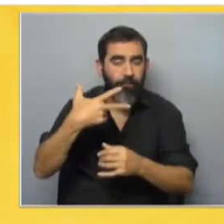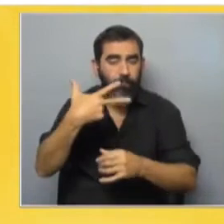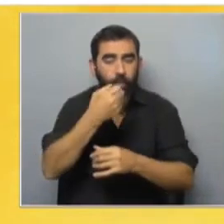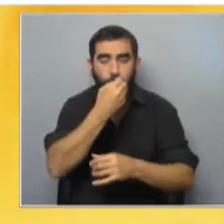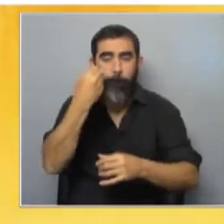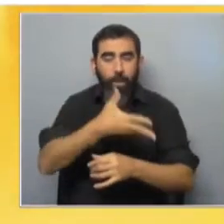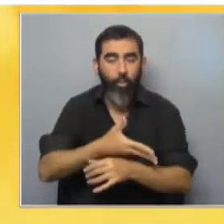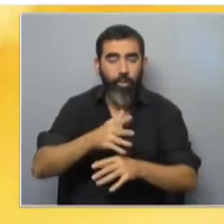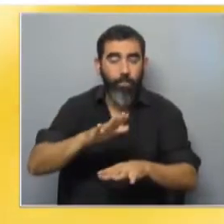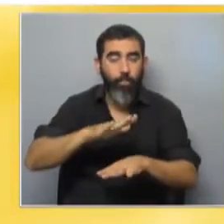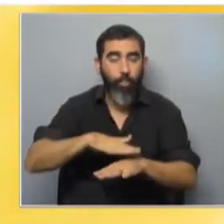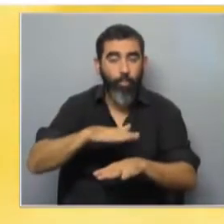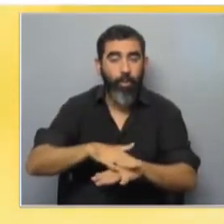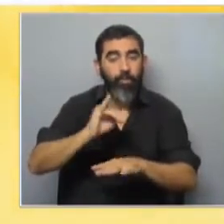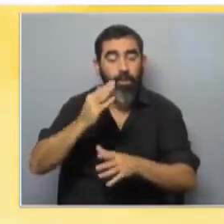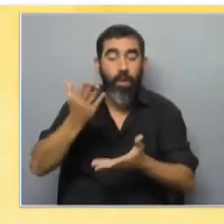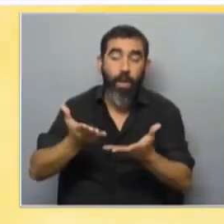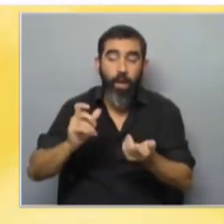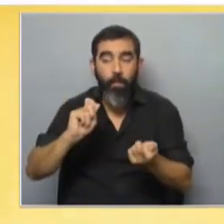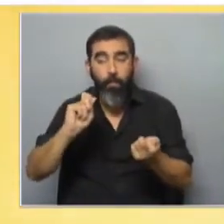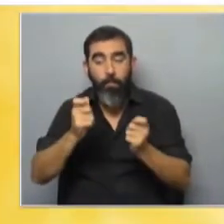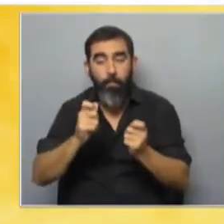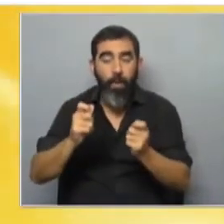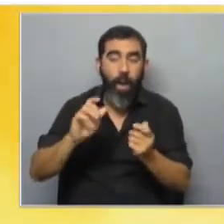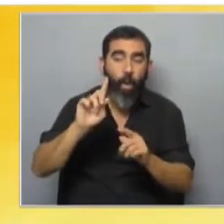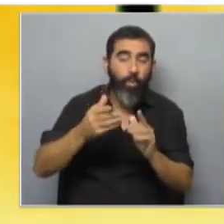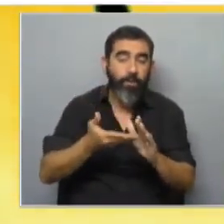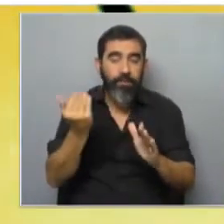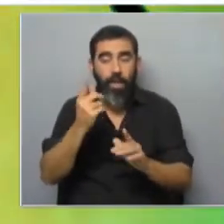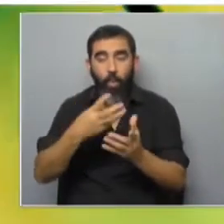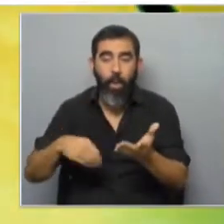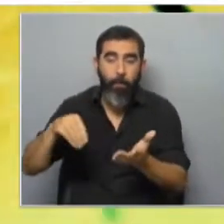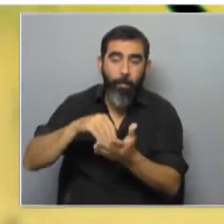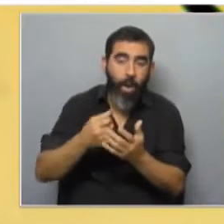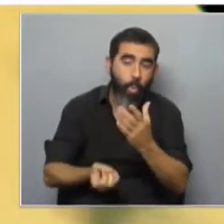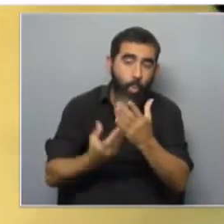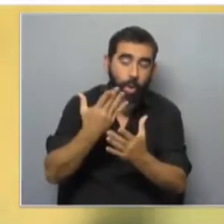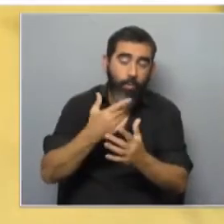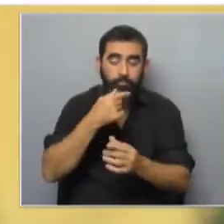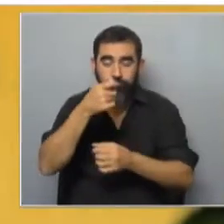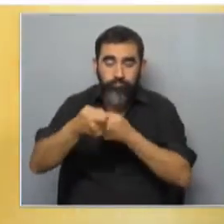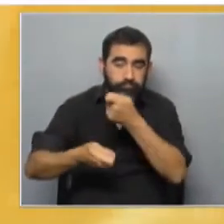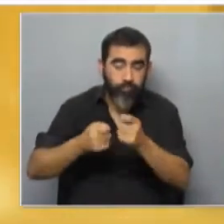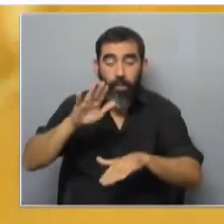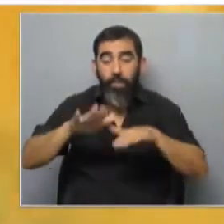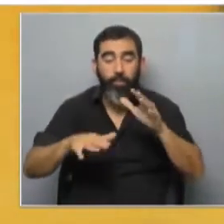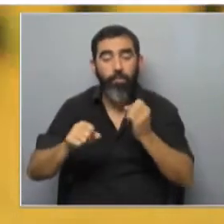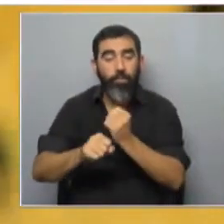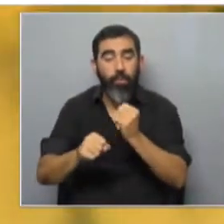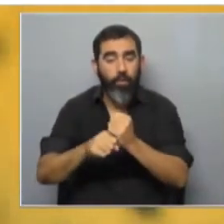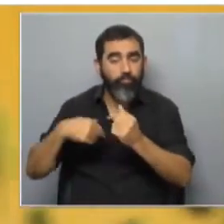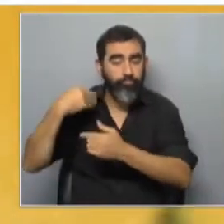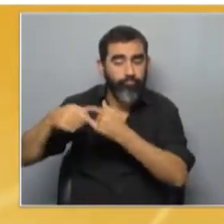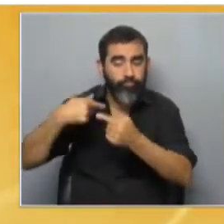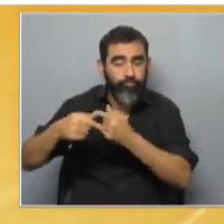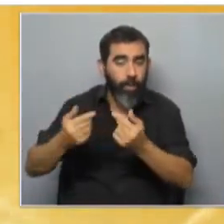más adecuadas para el momento y si hay que evaluar alguna más o hay que sacar alguna, como Pelufo lo fue explicando. Es un trabajo constante de